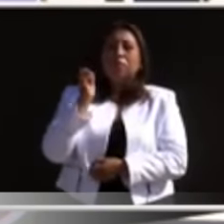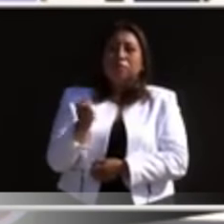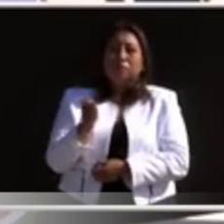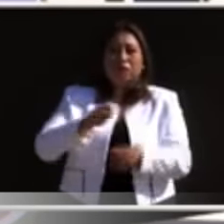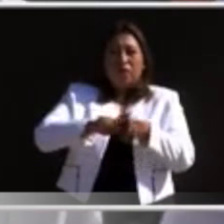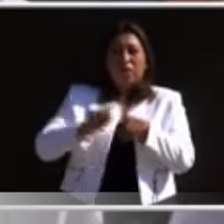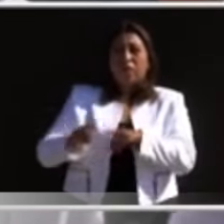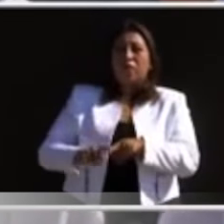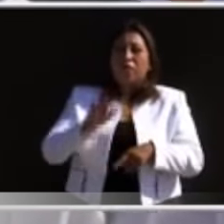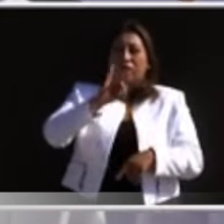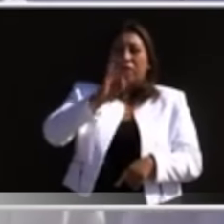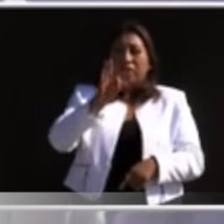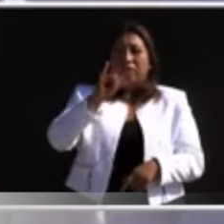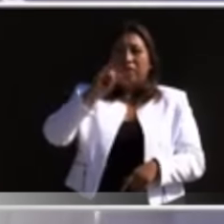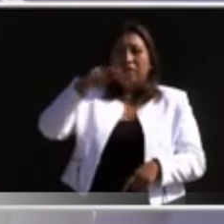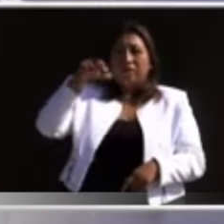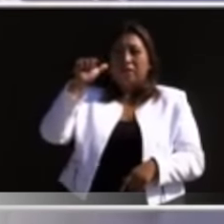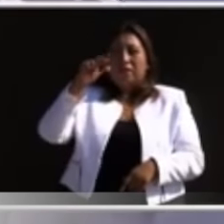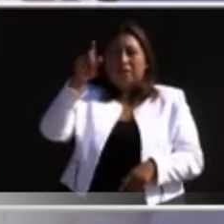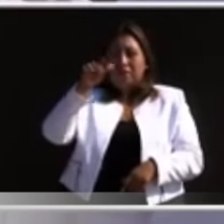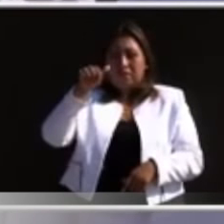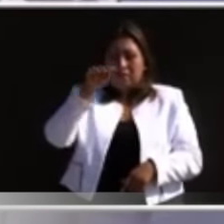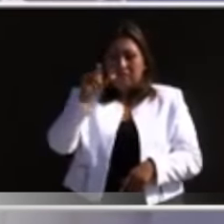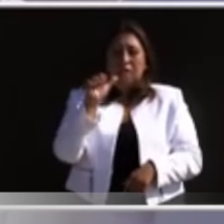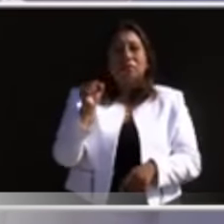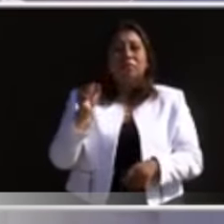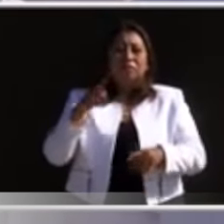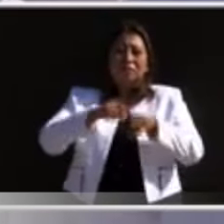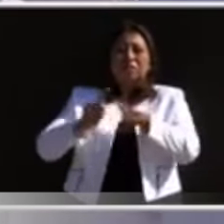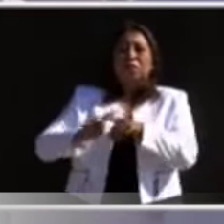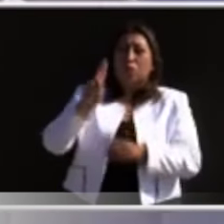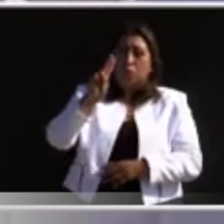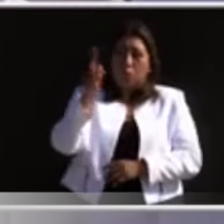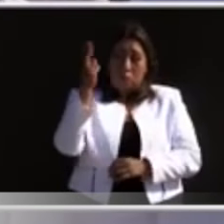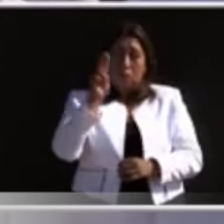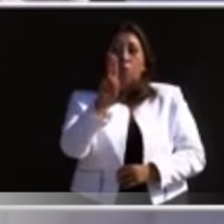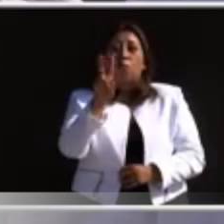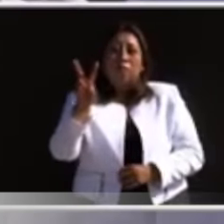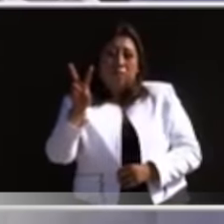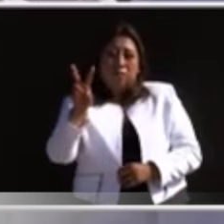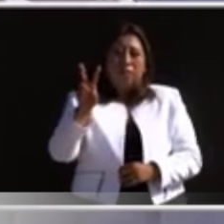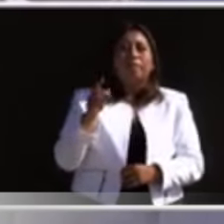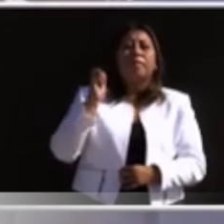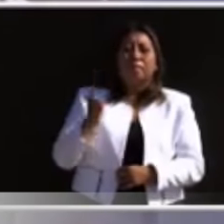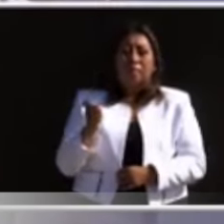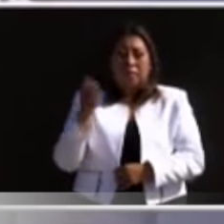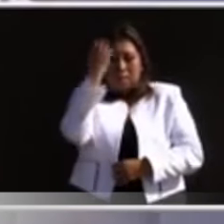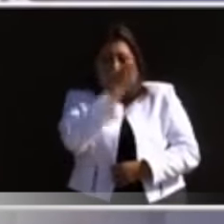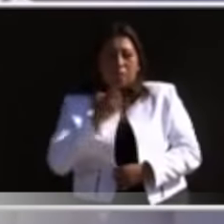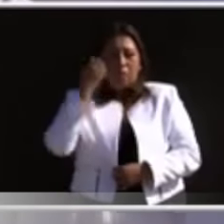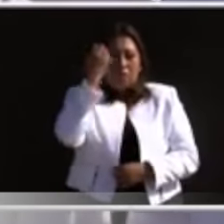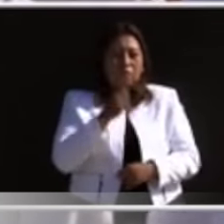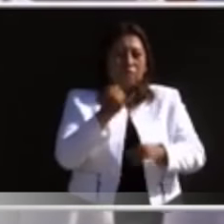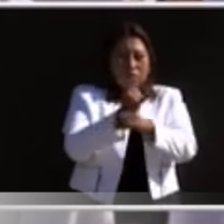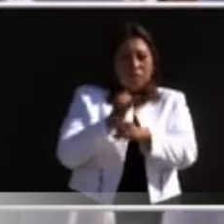con estudios de maestría en desarrollo regional por la Universidad Veracruzana y de planificación económica en